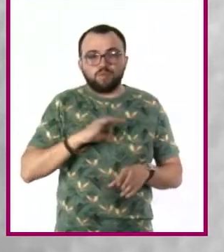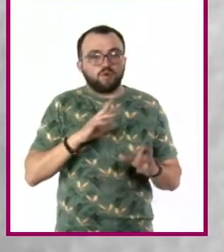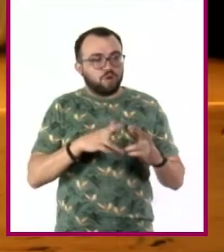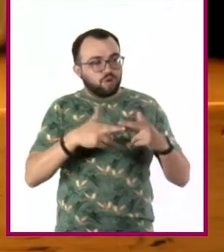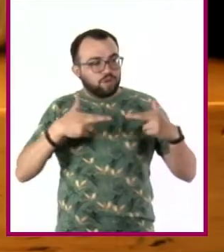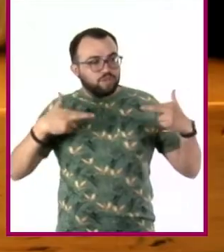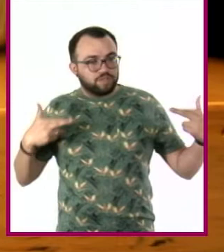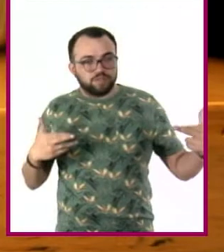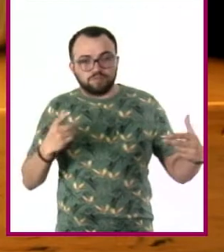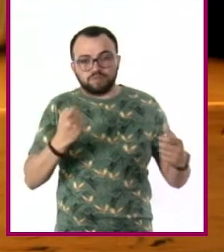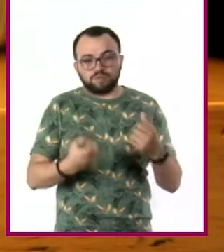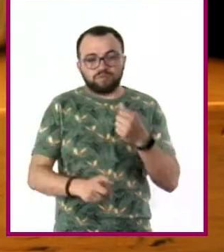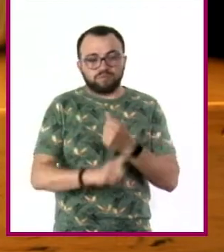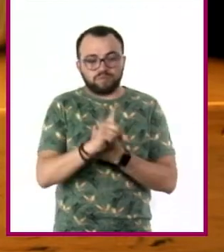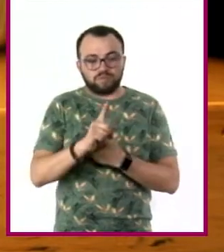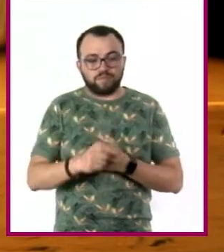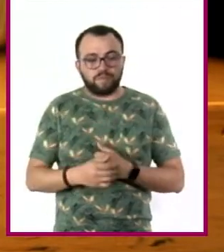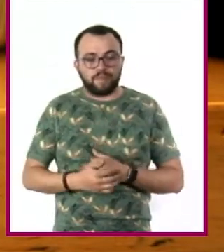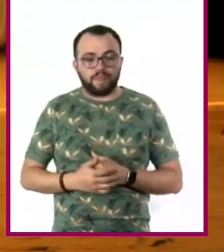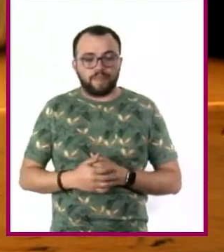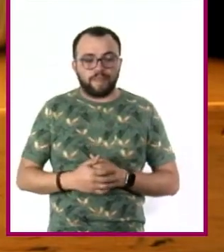problema.